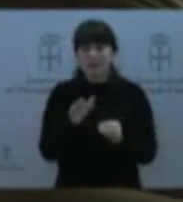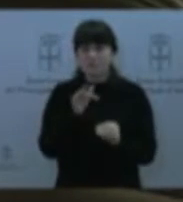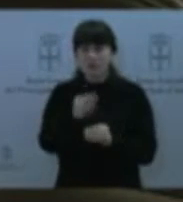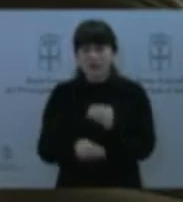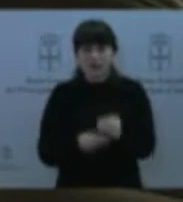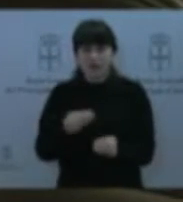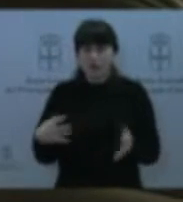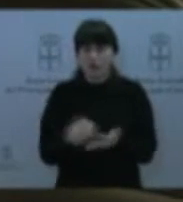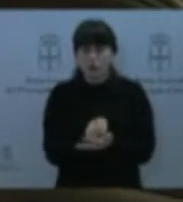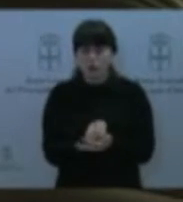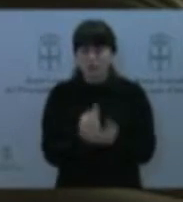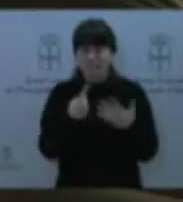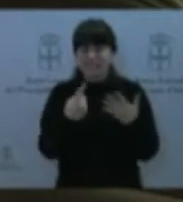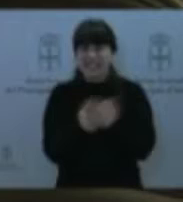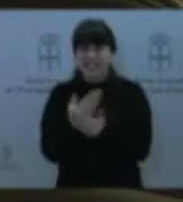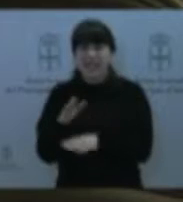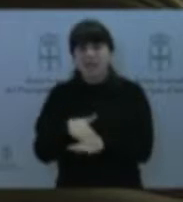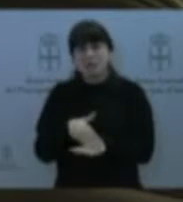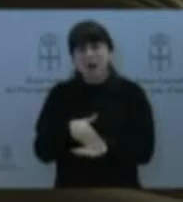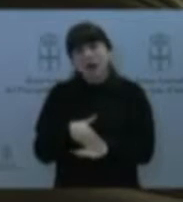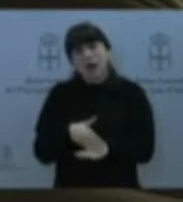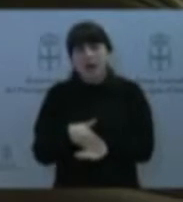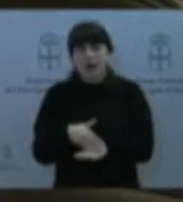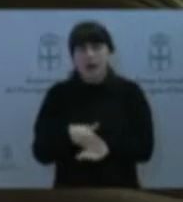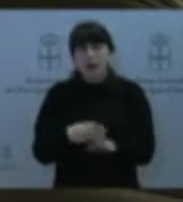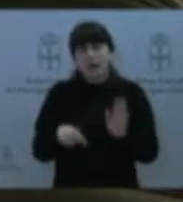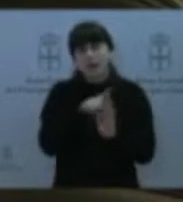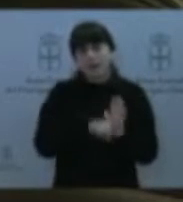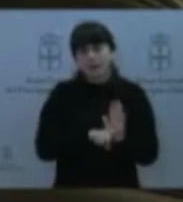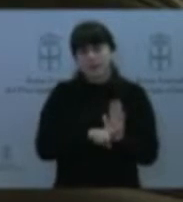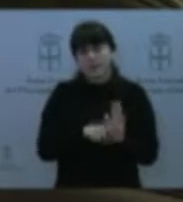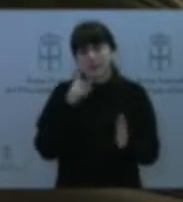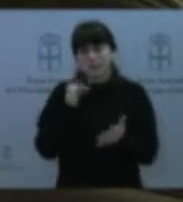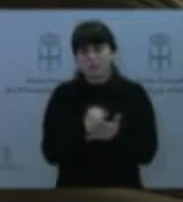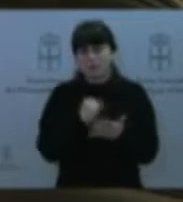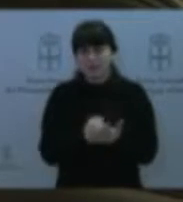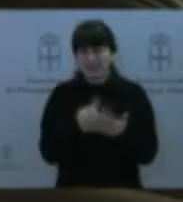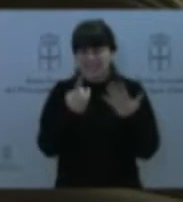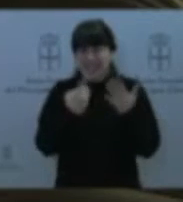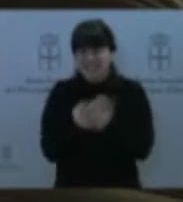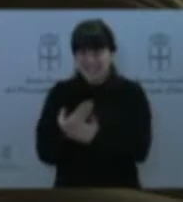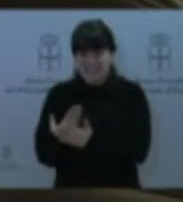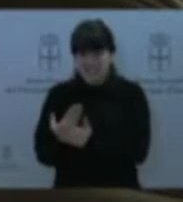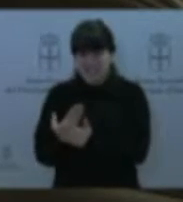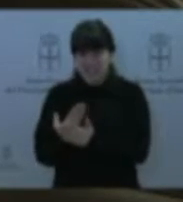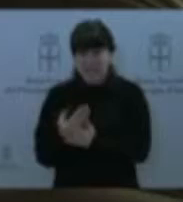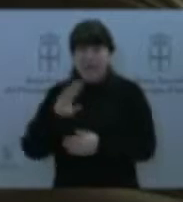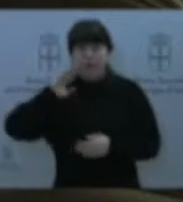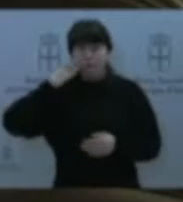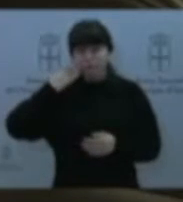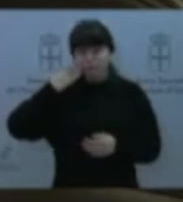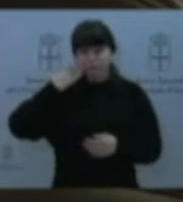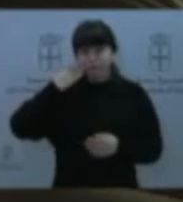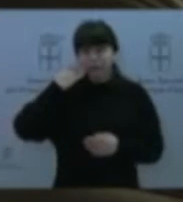para inscribirse en las pruebas. Se anuncia la fecha de las pruebas un viernes y se realizan el martes.